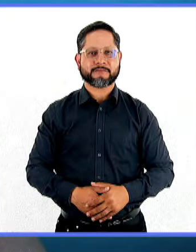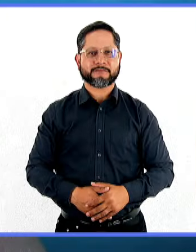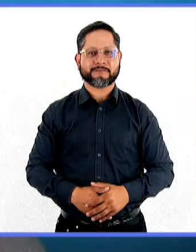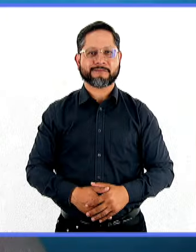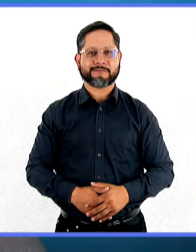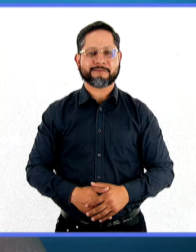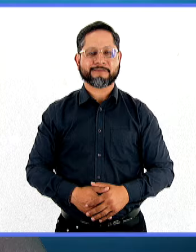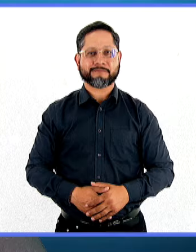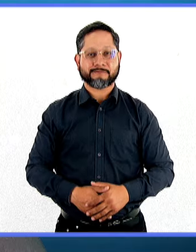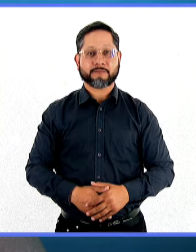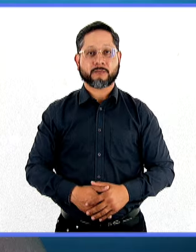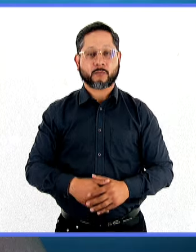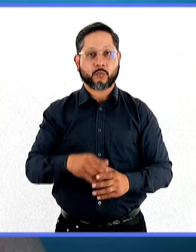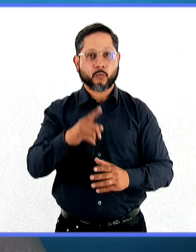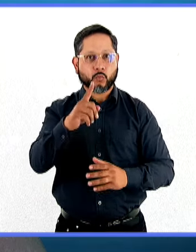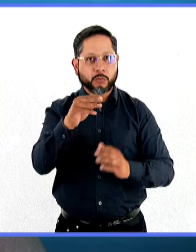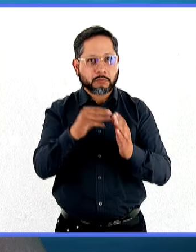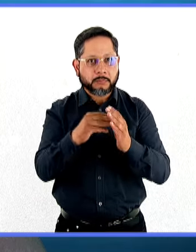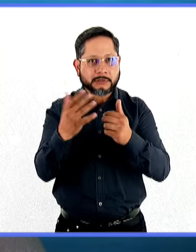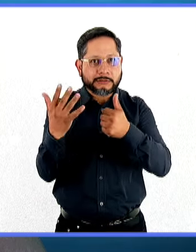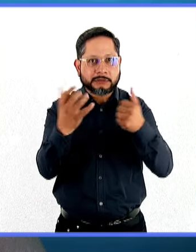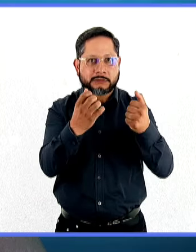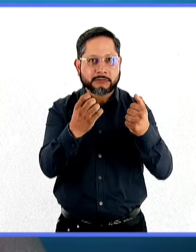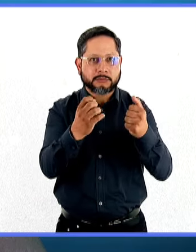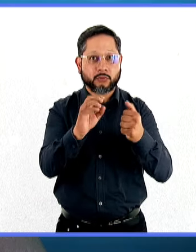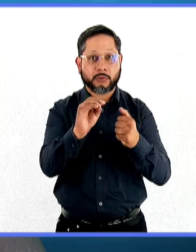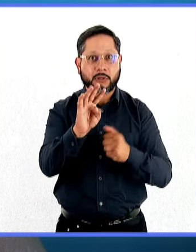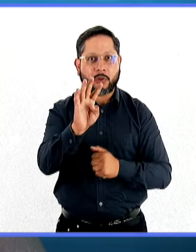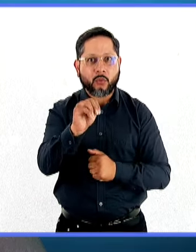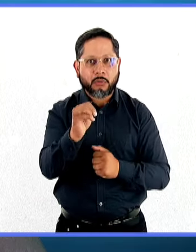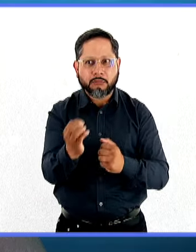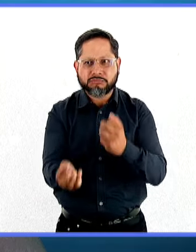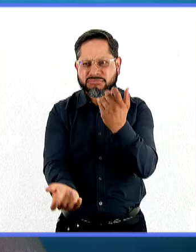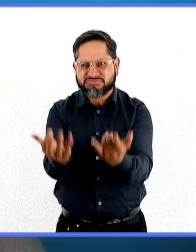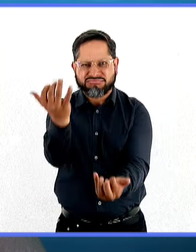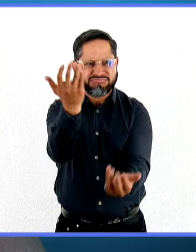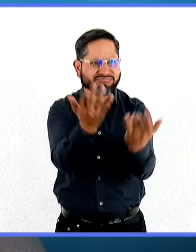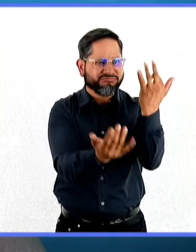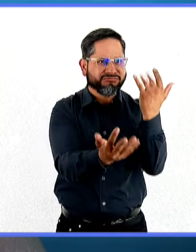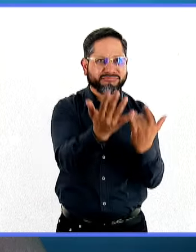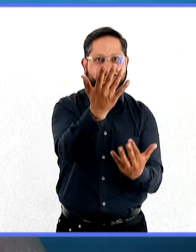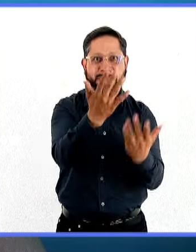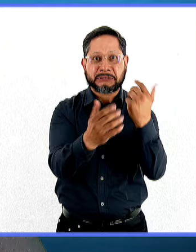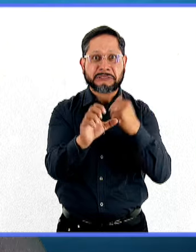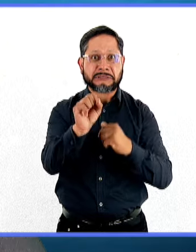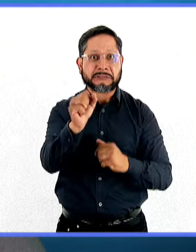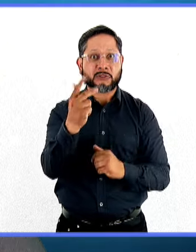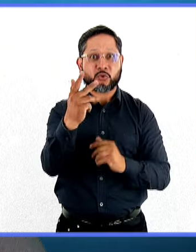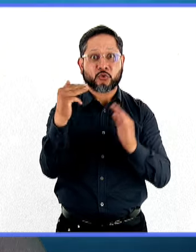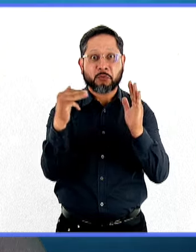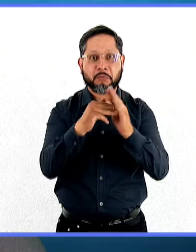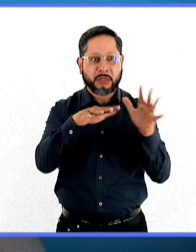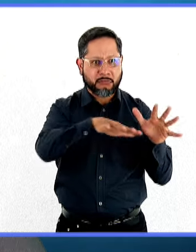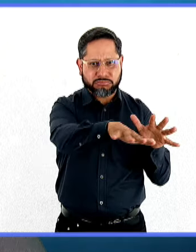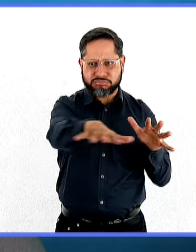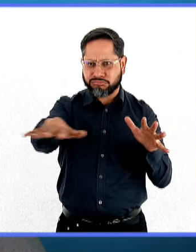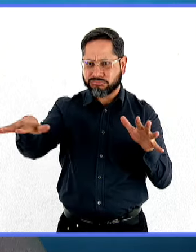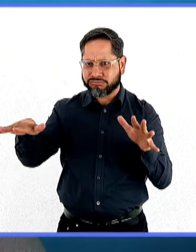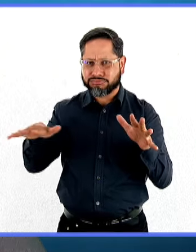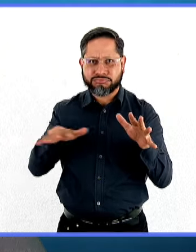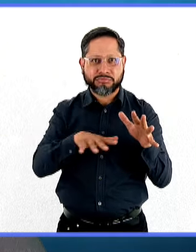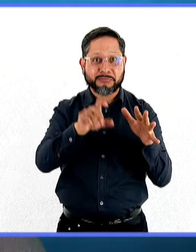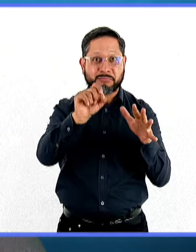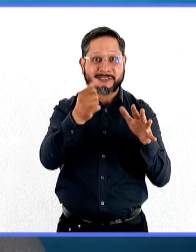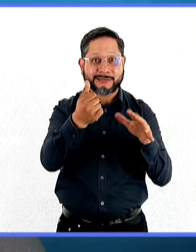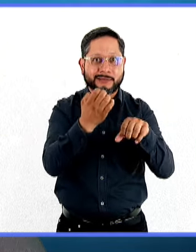nosotros 1699 incendios forestales han afectado más de 68,000 hectáreas de 26 estados del